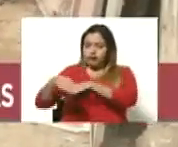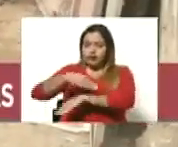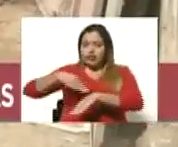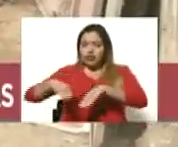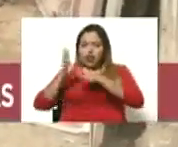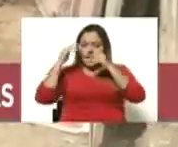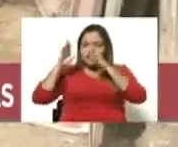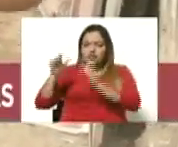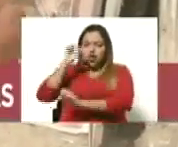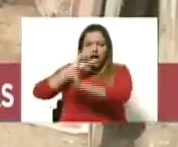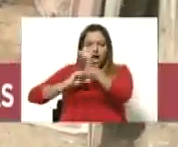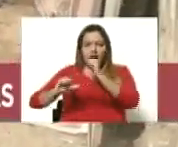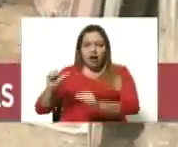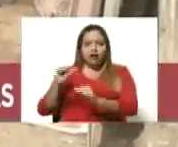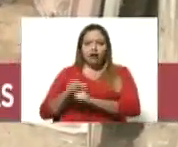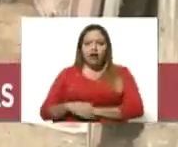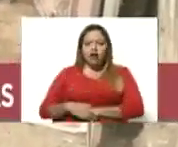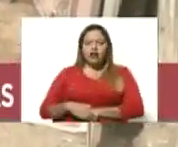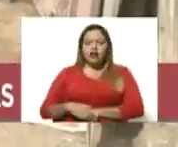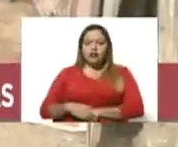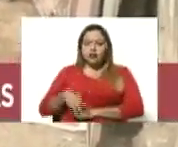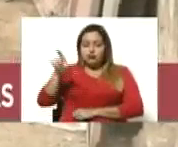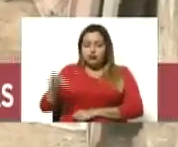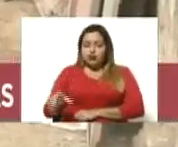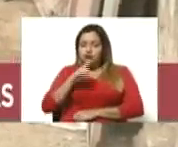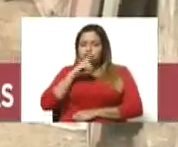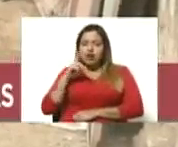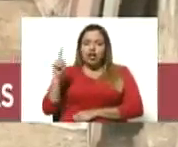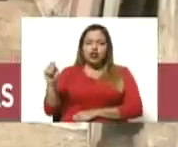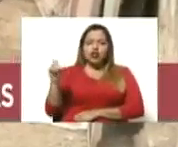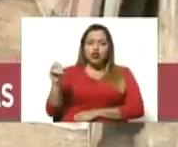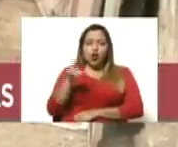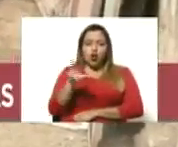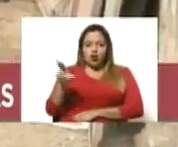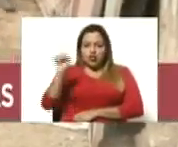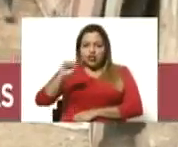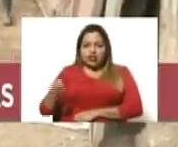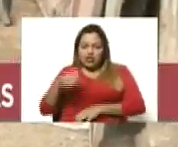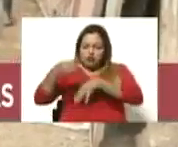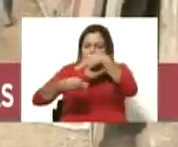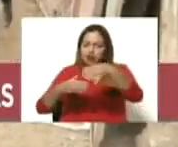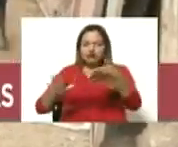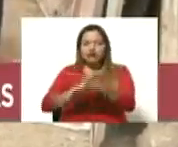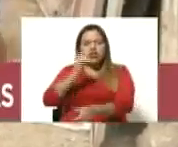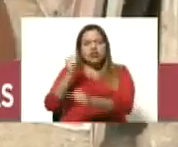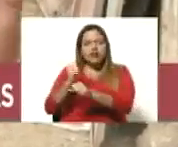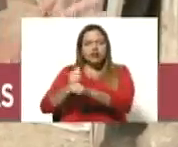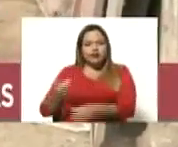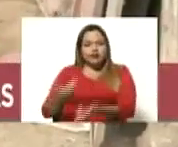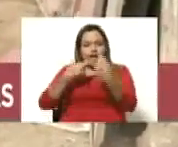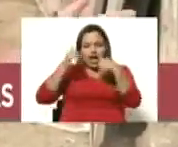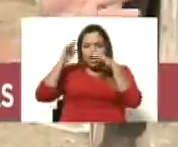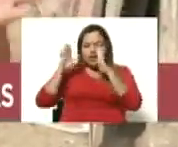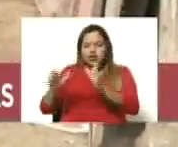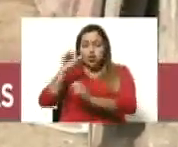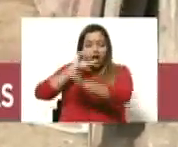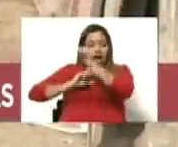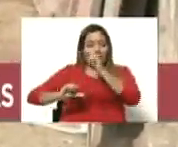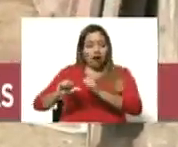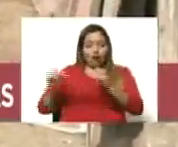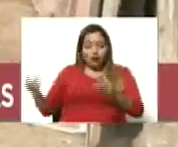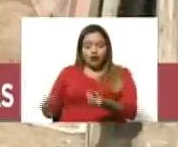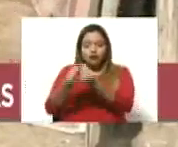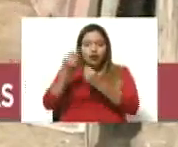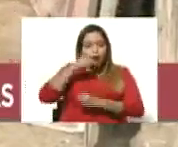para la Atención de las Aguas, Rodolfo Marco Torres, quien puede detallarnos lo que ha sido el despliegue por parte de las autoridades para la atención del vital líquido de la mano del